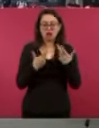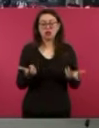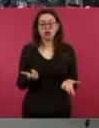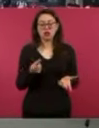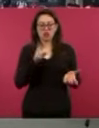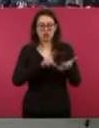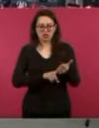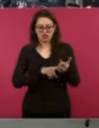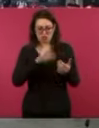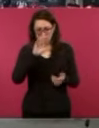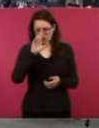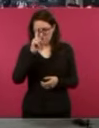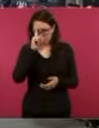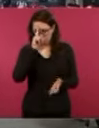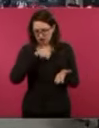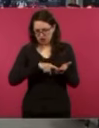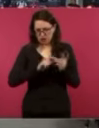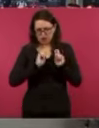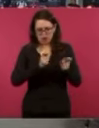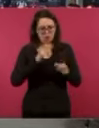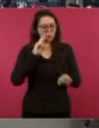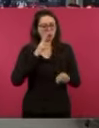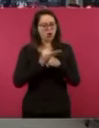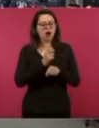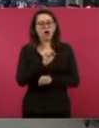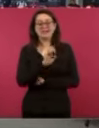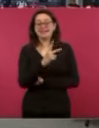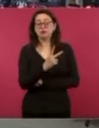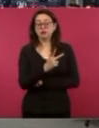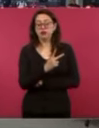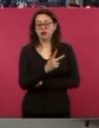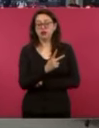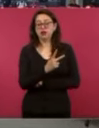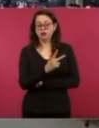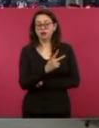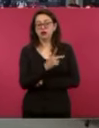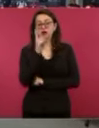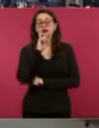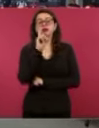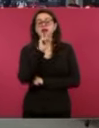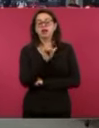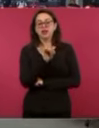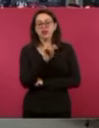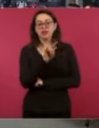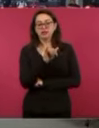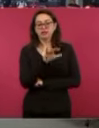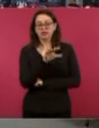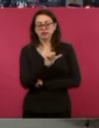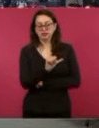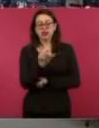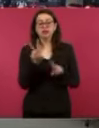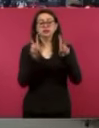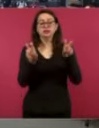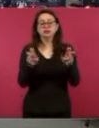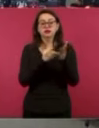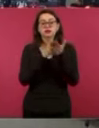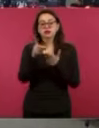de Educación. Ok. Sí, con Leticia Ramírez, por lo de derechos de